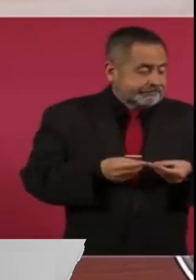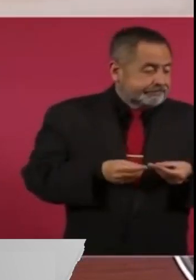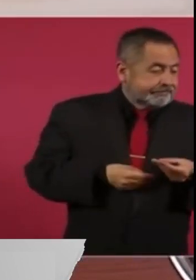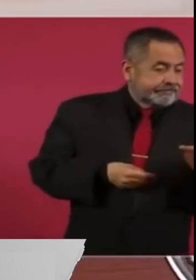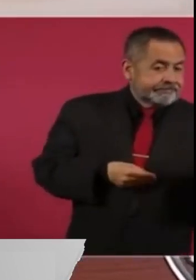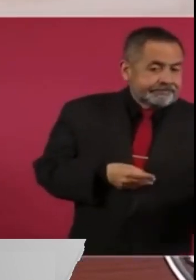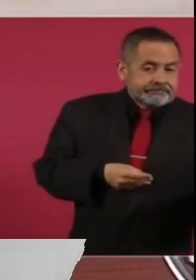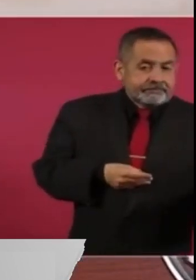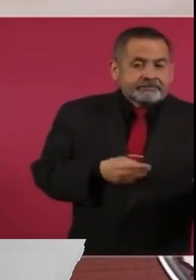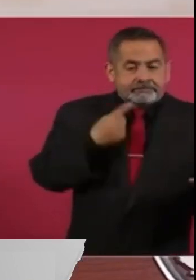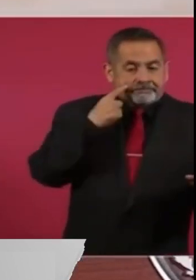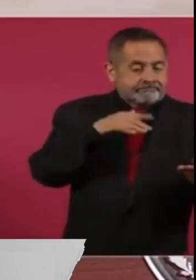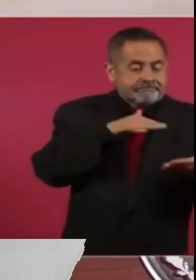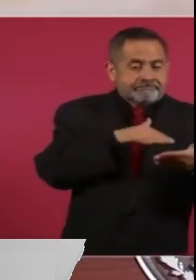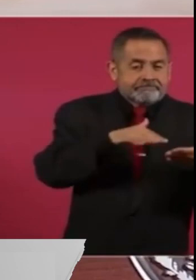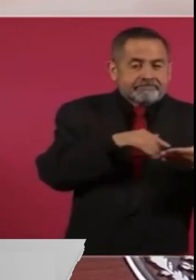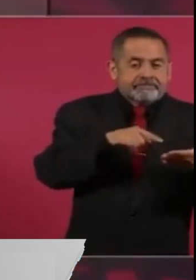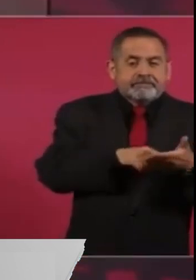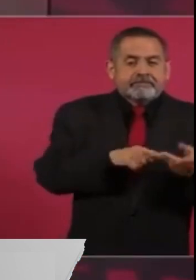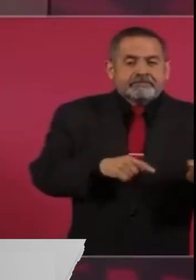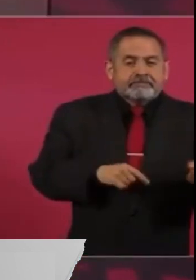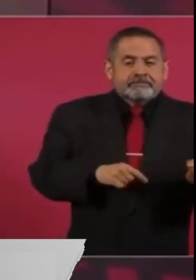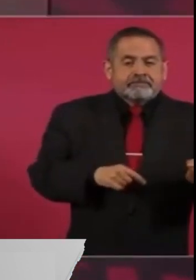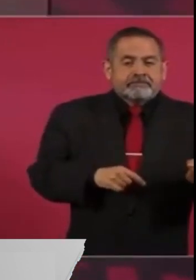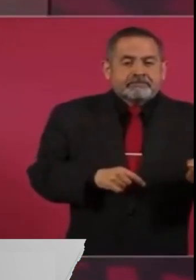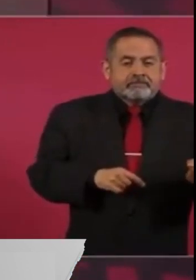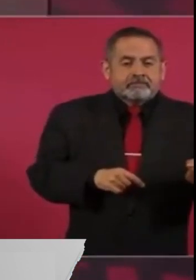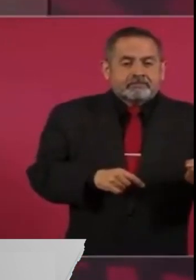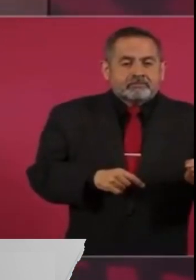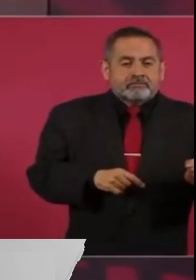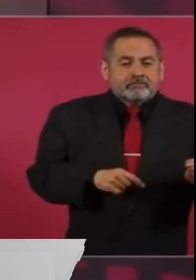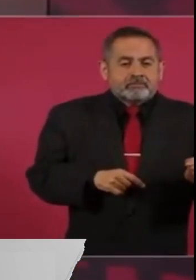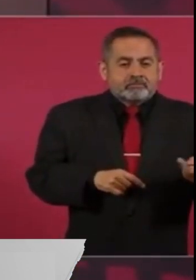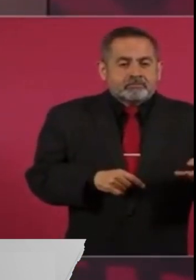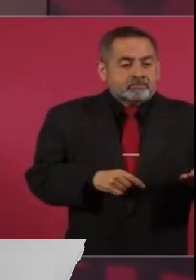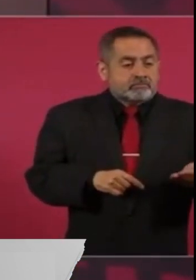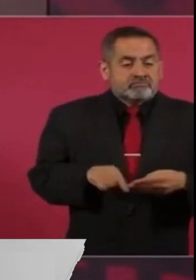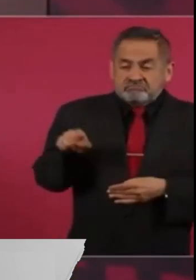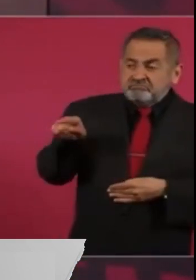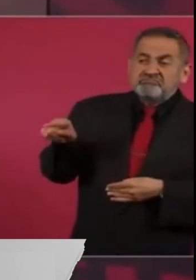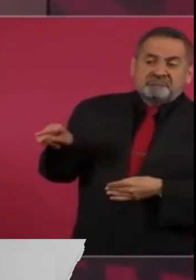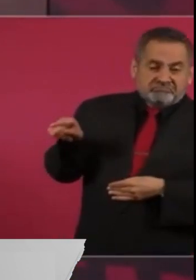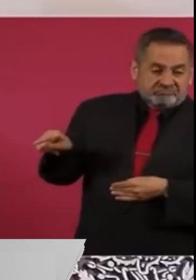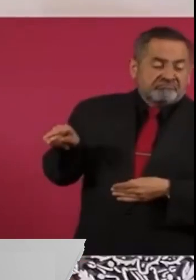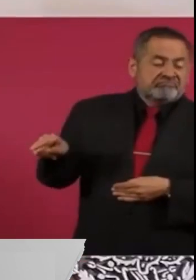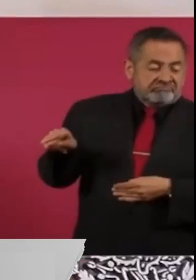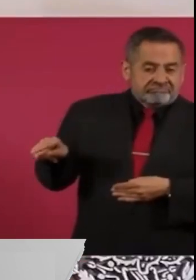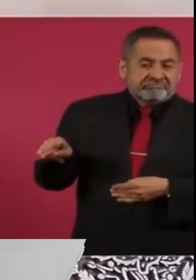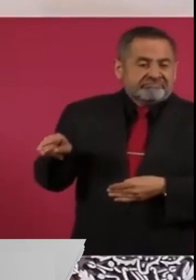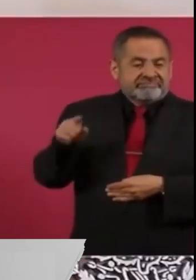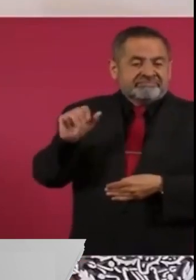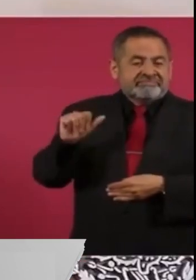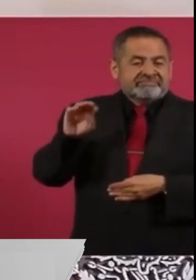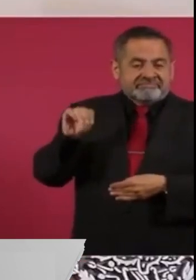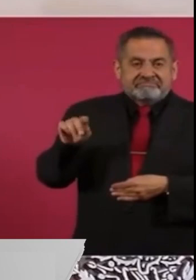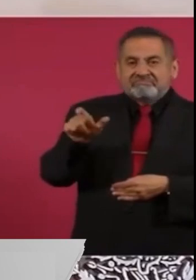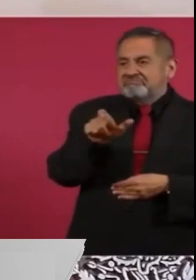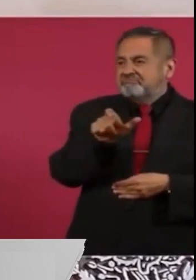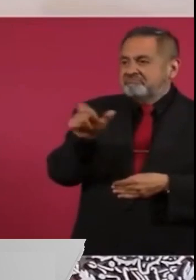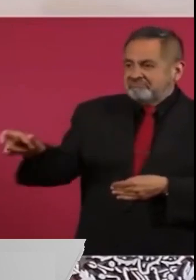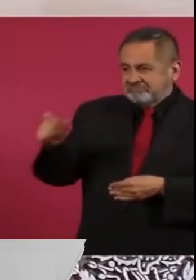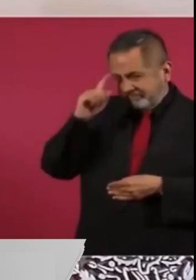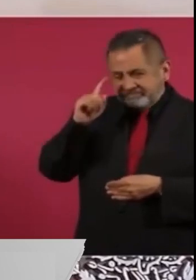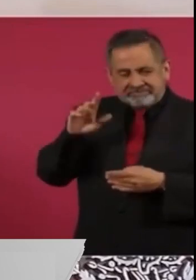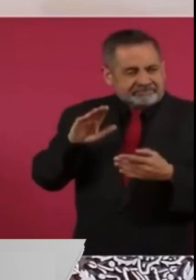ahí diciendo de que yo había recibido dinero en la contienda